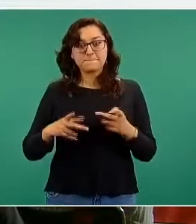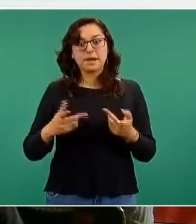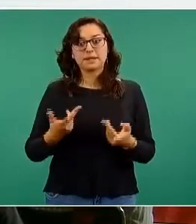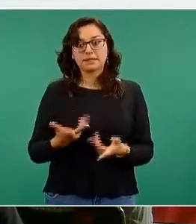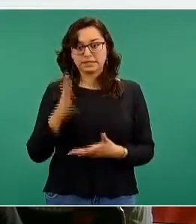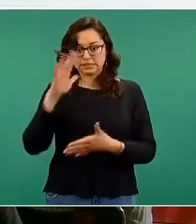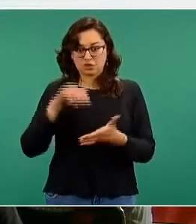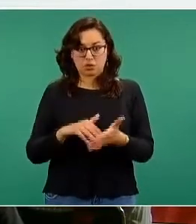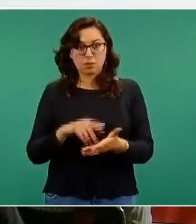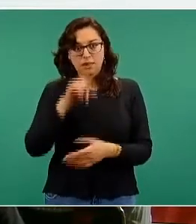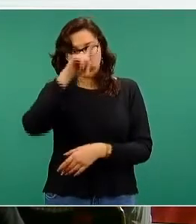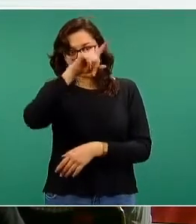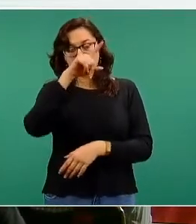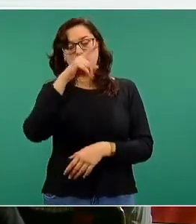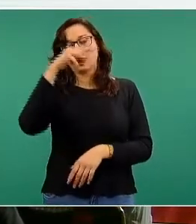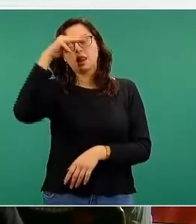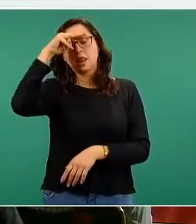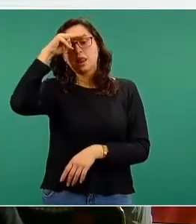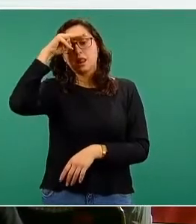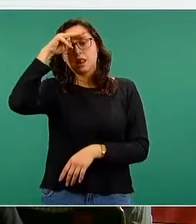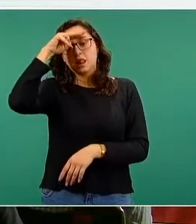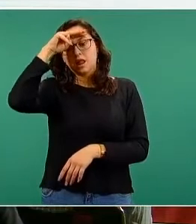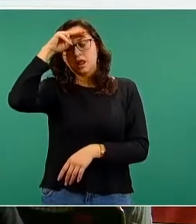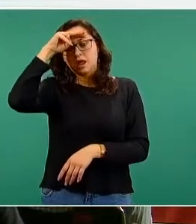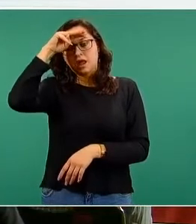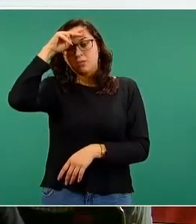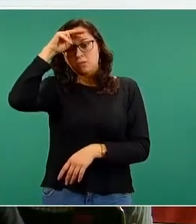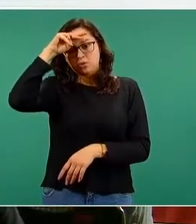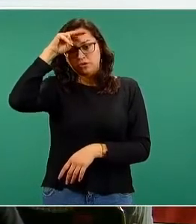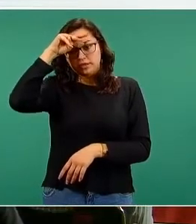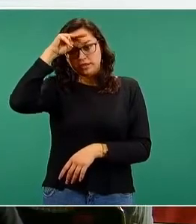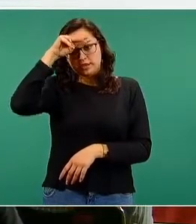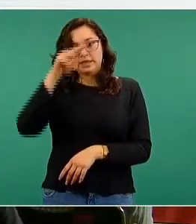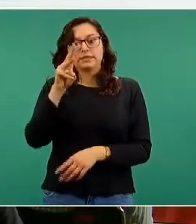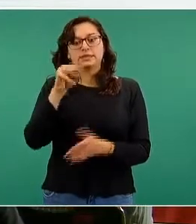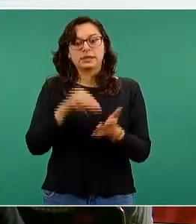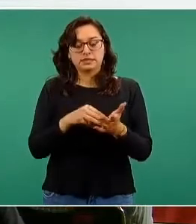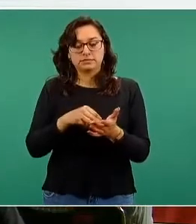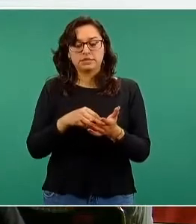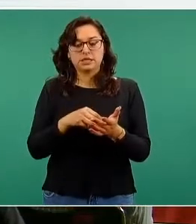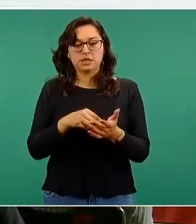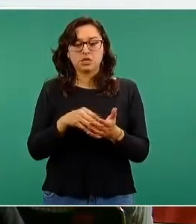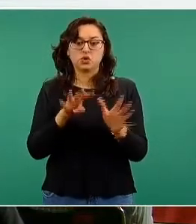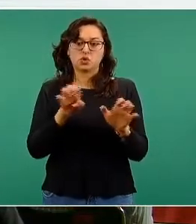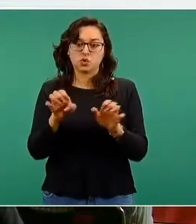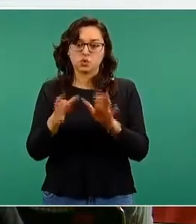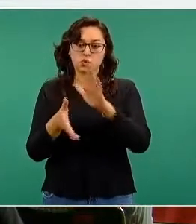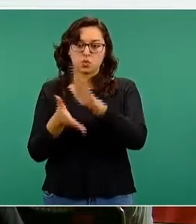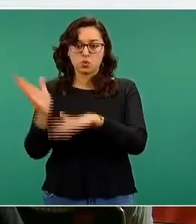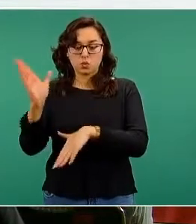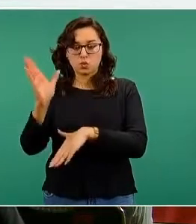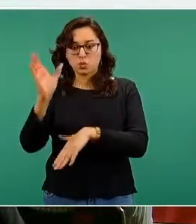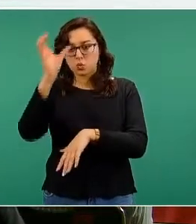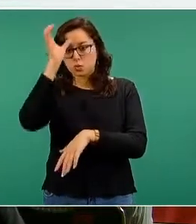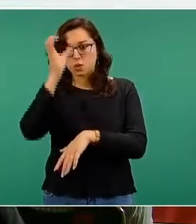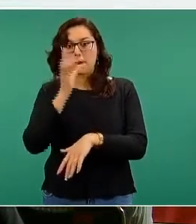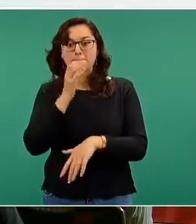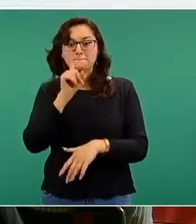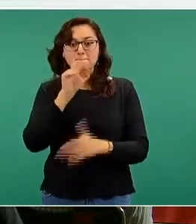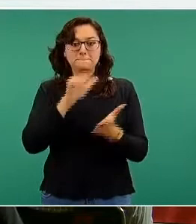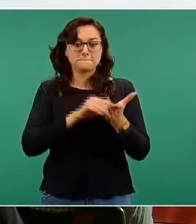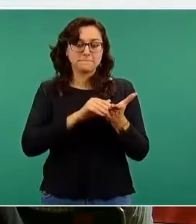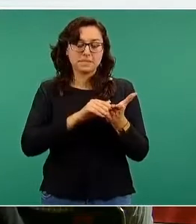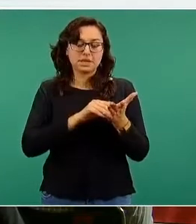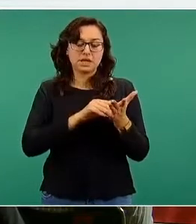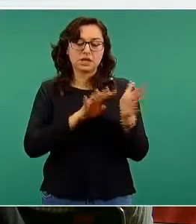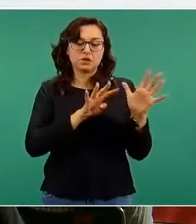5,000 vacunas llegaron al aeropuerto en Monterrey. 3.900 de ellas se fueron a Coahuila, 1.900 se